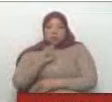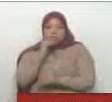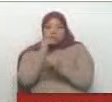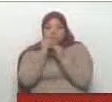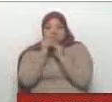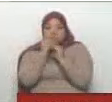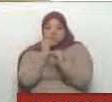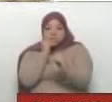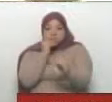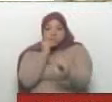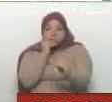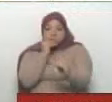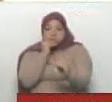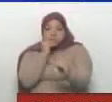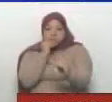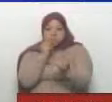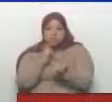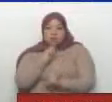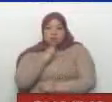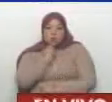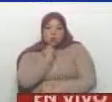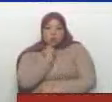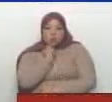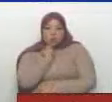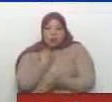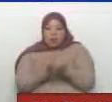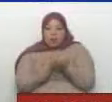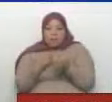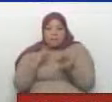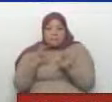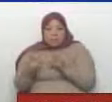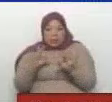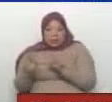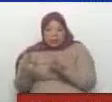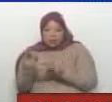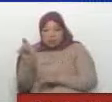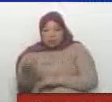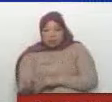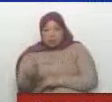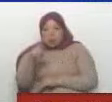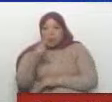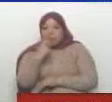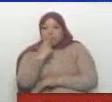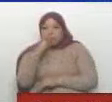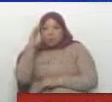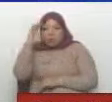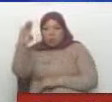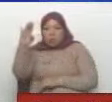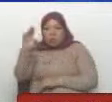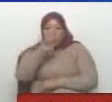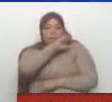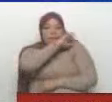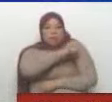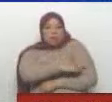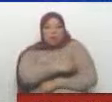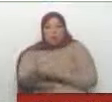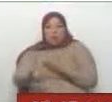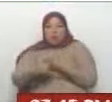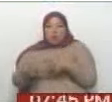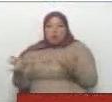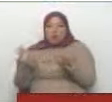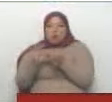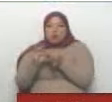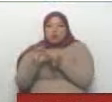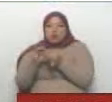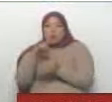Callaban, porque estaban preparando a Hitler, Madeleine. ¿Tú sabes para qué? Para que se lanzara con su poderío militar contra la Unión